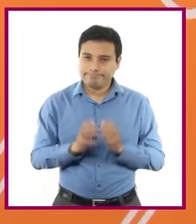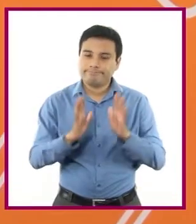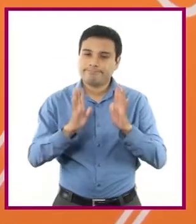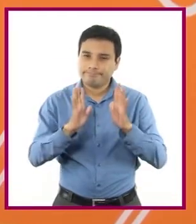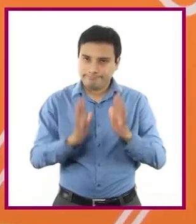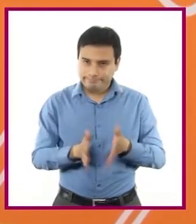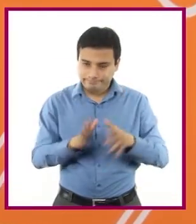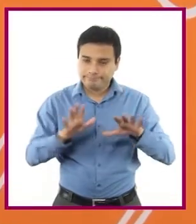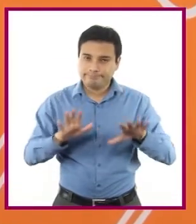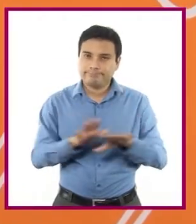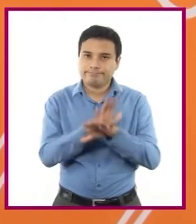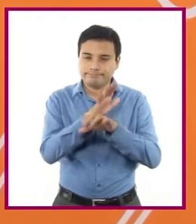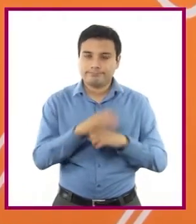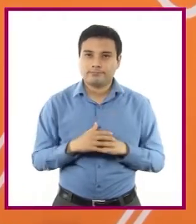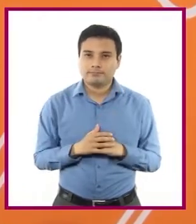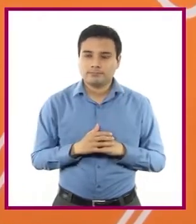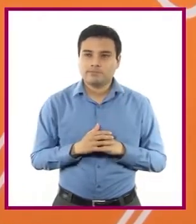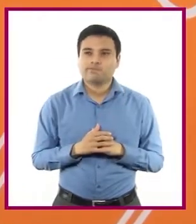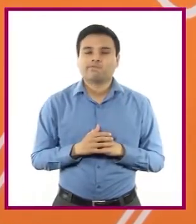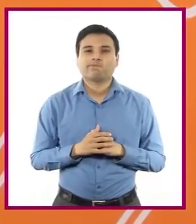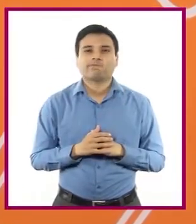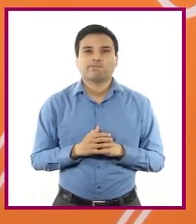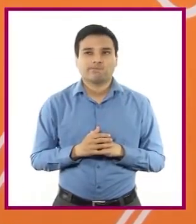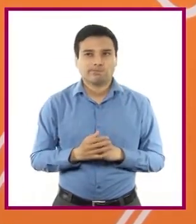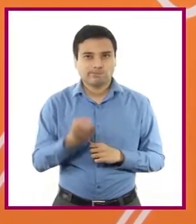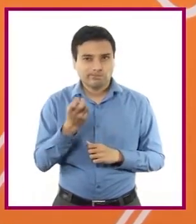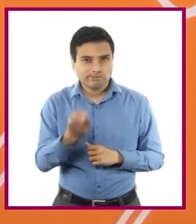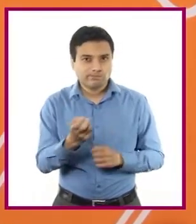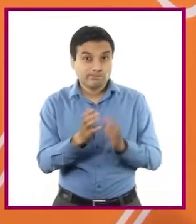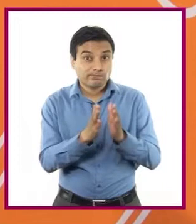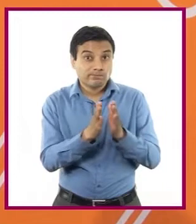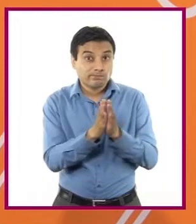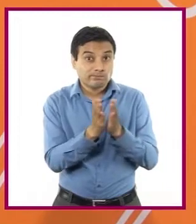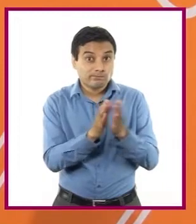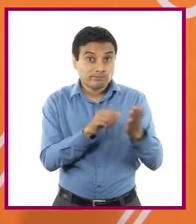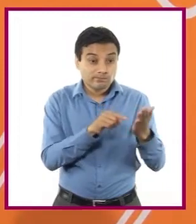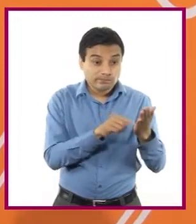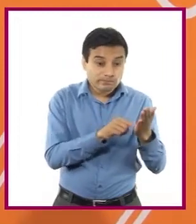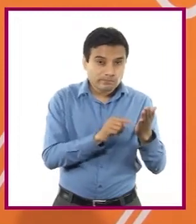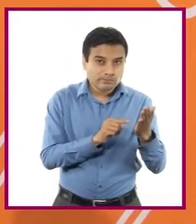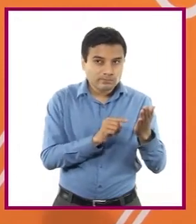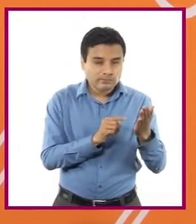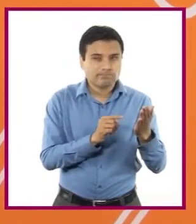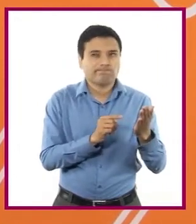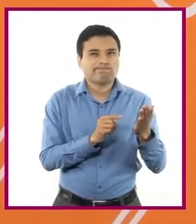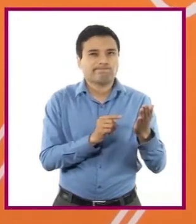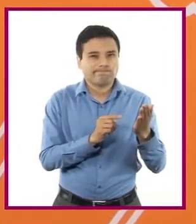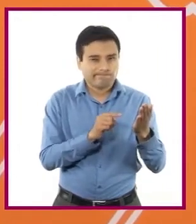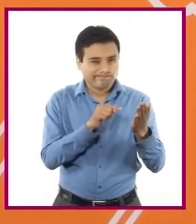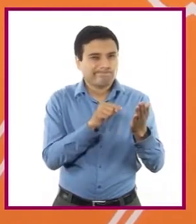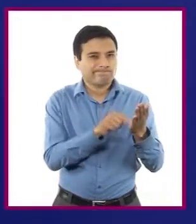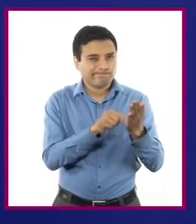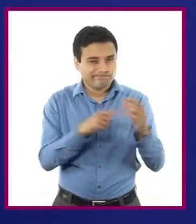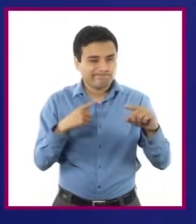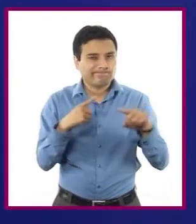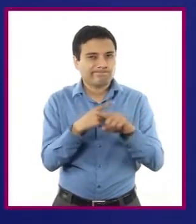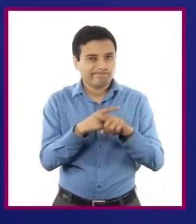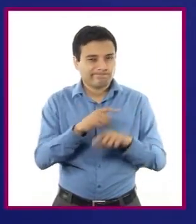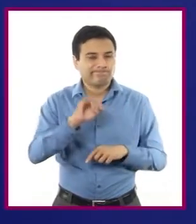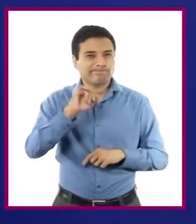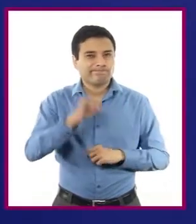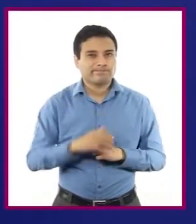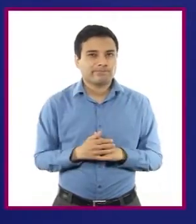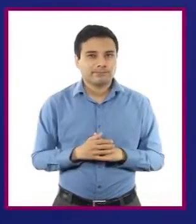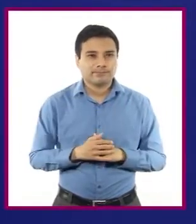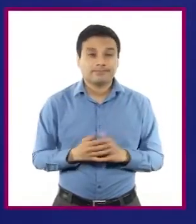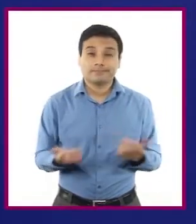mismas. Entonces ahí tendríamos un texto que contradice de alguna forma la información que ahora tenemos.